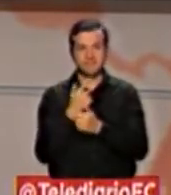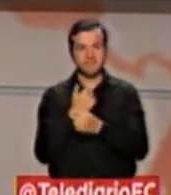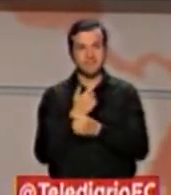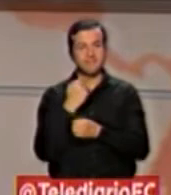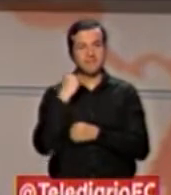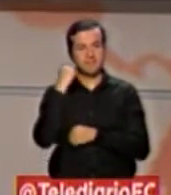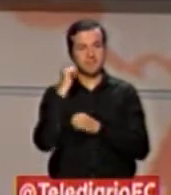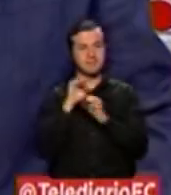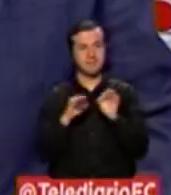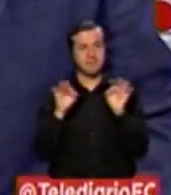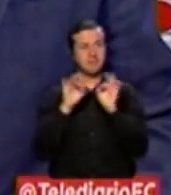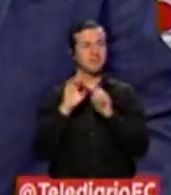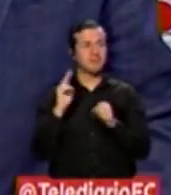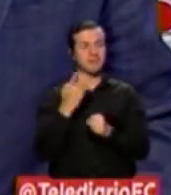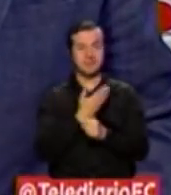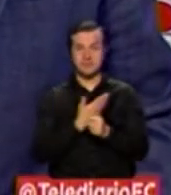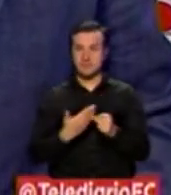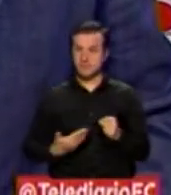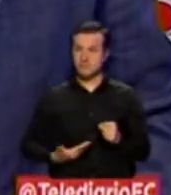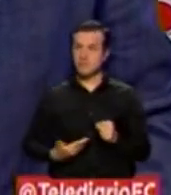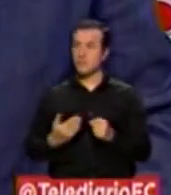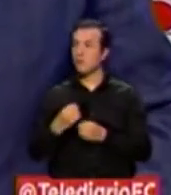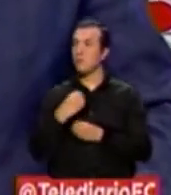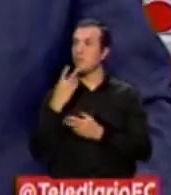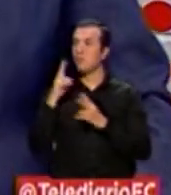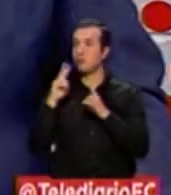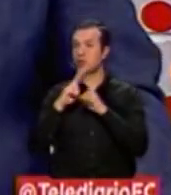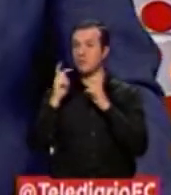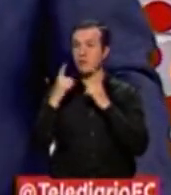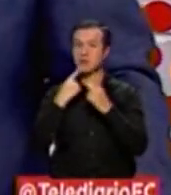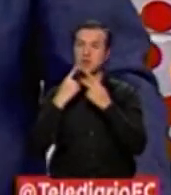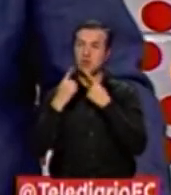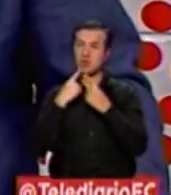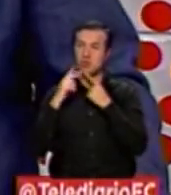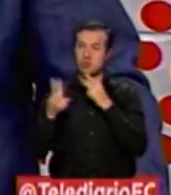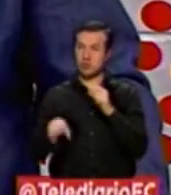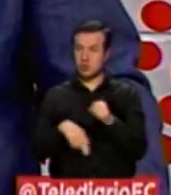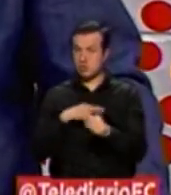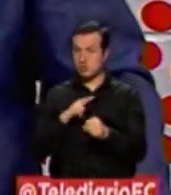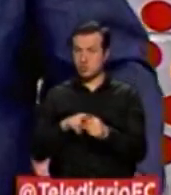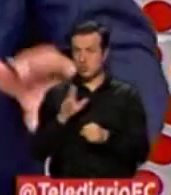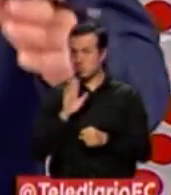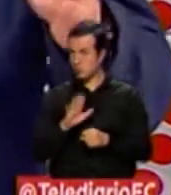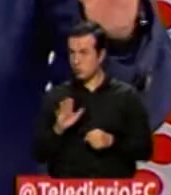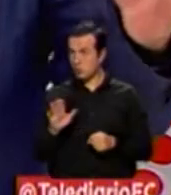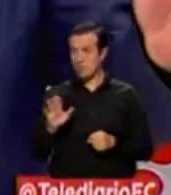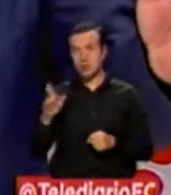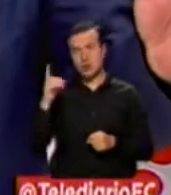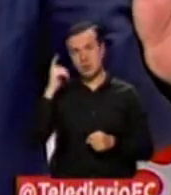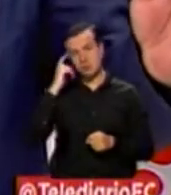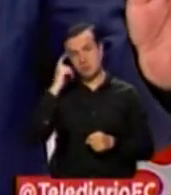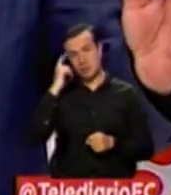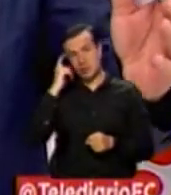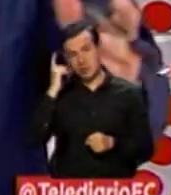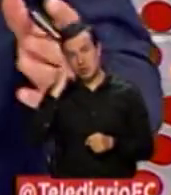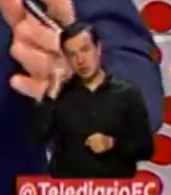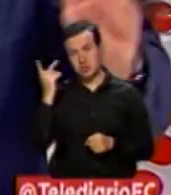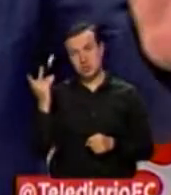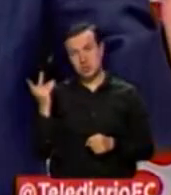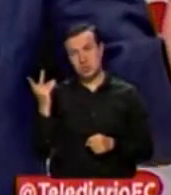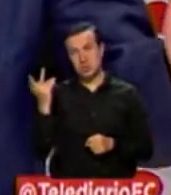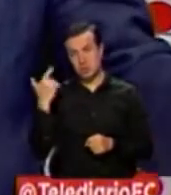derecho fundamental. El vicepresidente puso hincapié en el tema del diálogo nacional y parece haber,